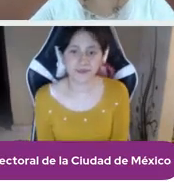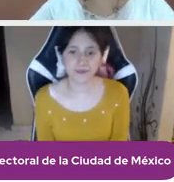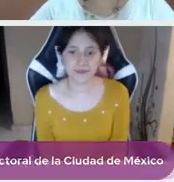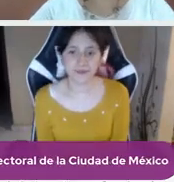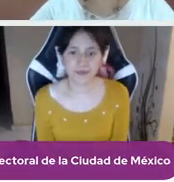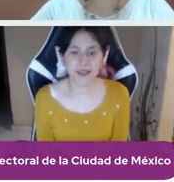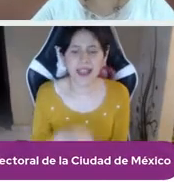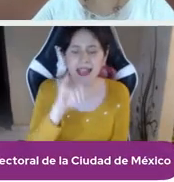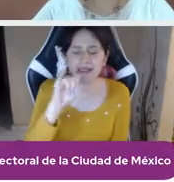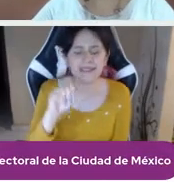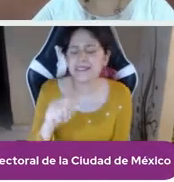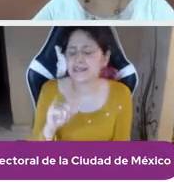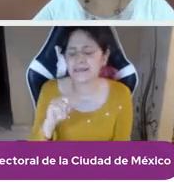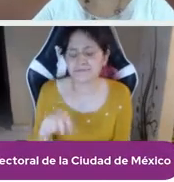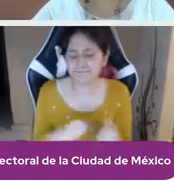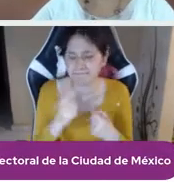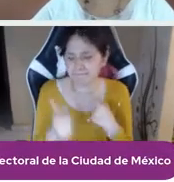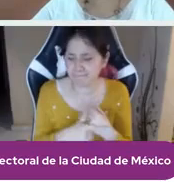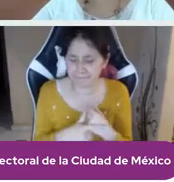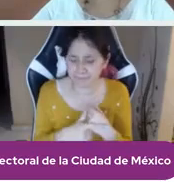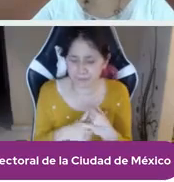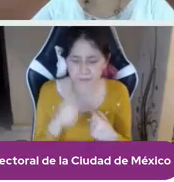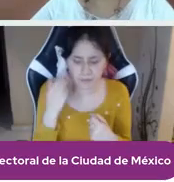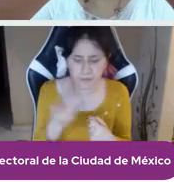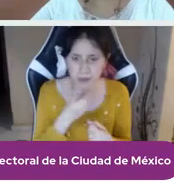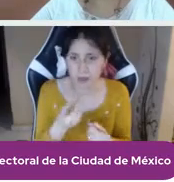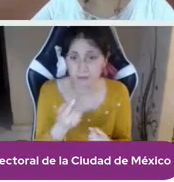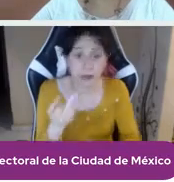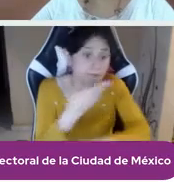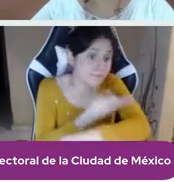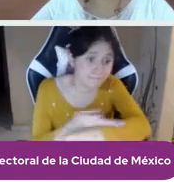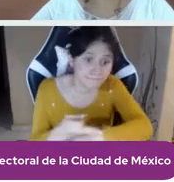Sí, solamente decir que la familia es la familia,